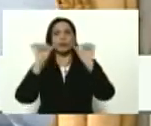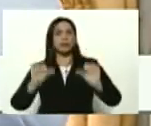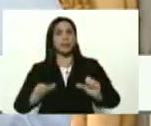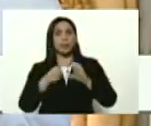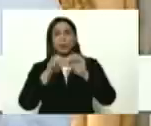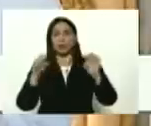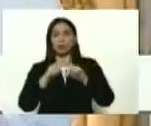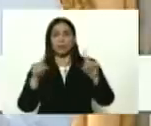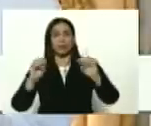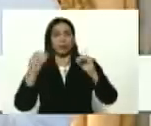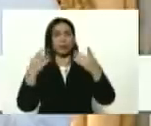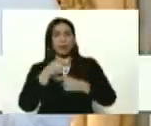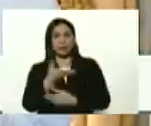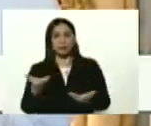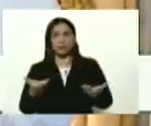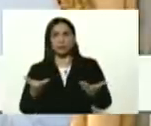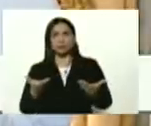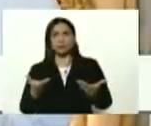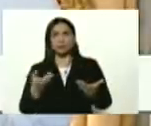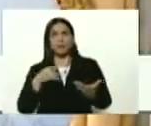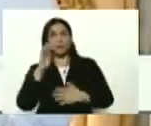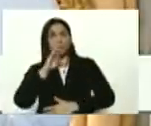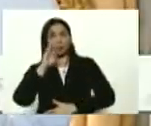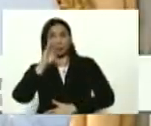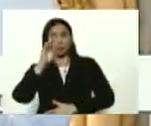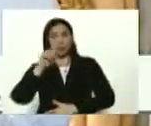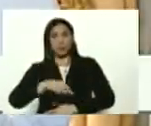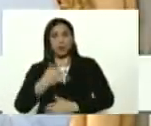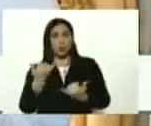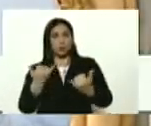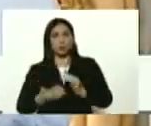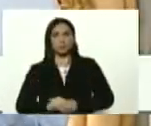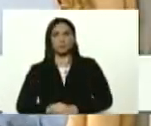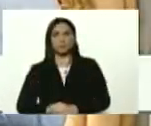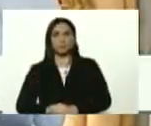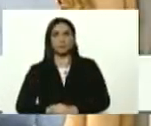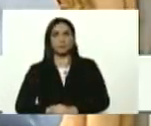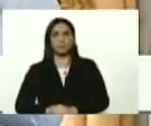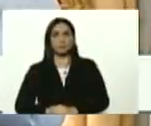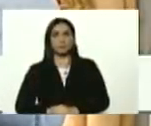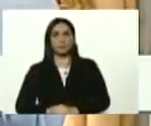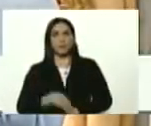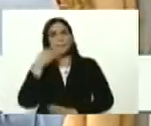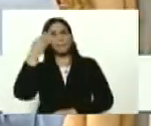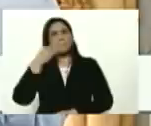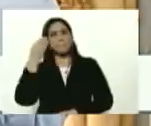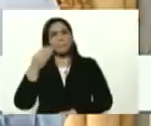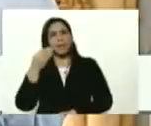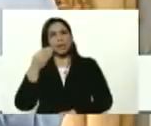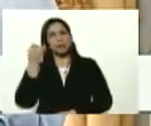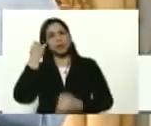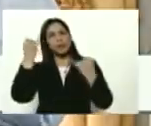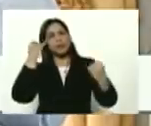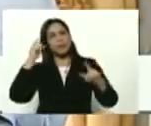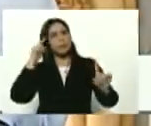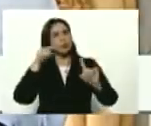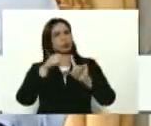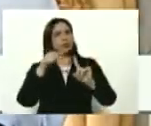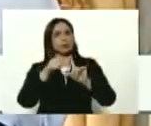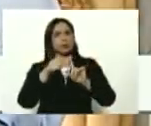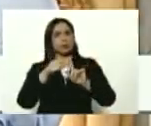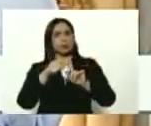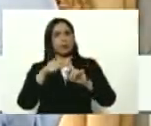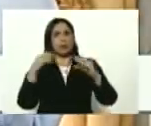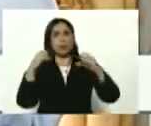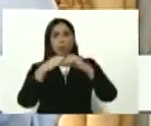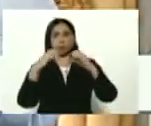para lograr esto. Y hacia el futuro, presidente, en este momento, yo creo que la idea de proyección de Hogares de la Patria está bien